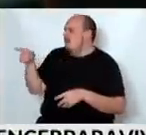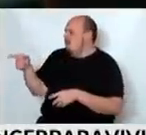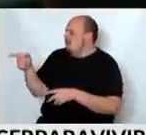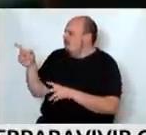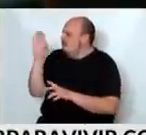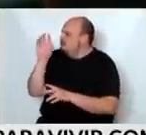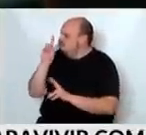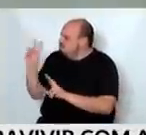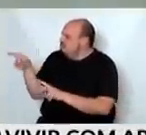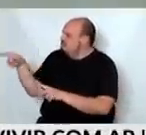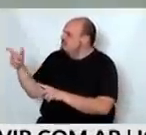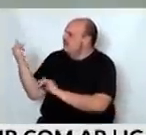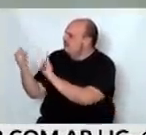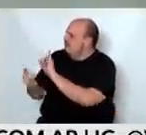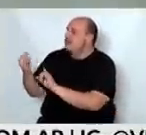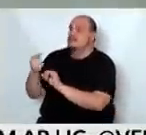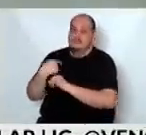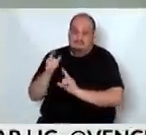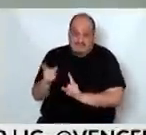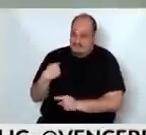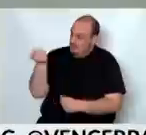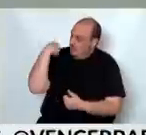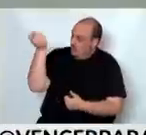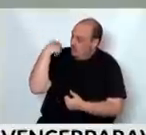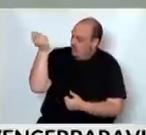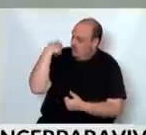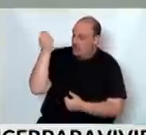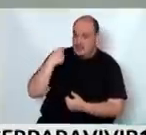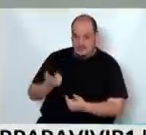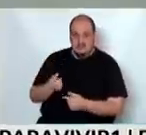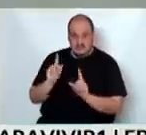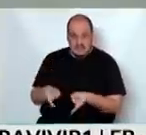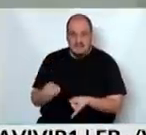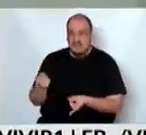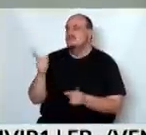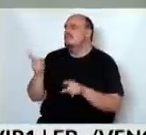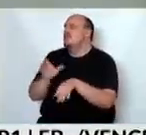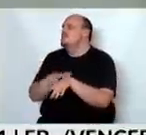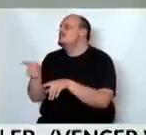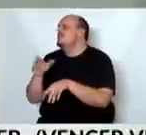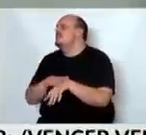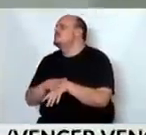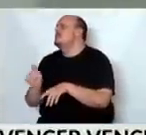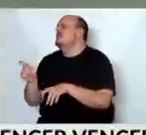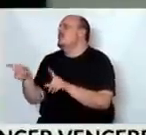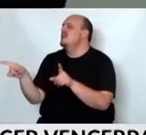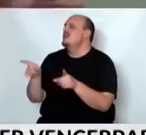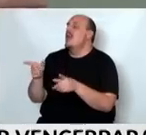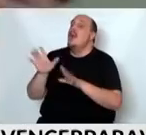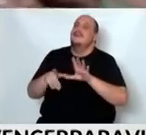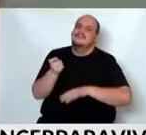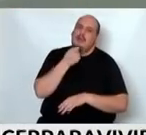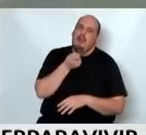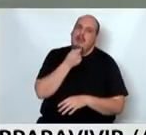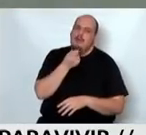viste, porque no me di cuenta. Uno se autocastiga también. Sí, responsabilizás. Seguramente tuvimos, hacías una broma sobre